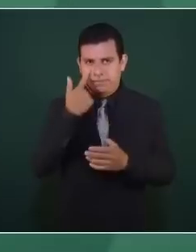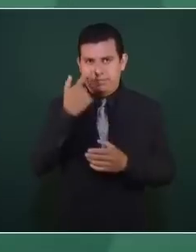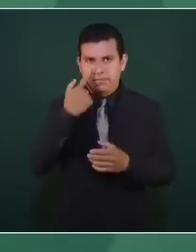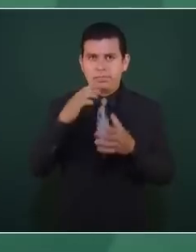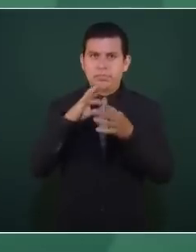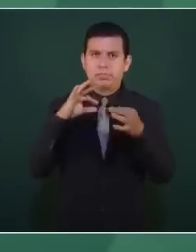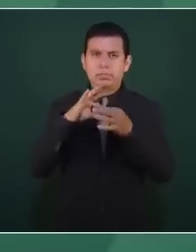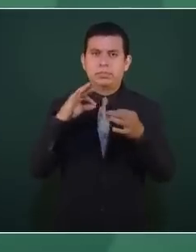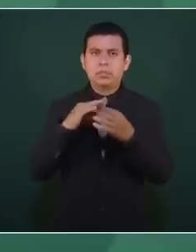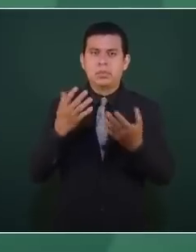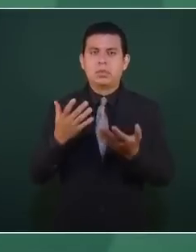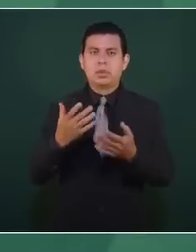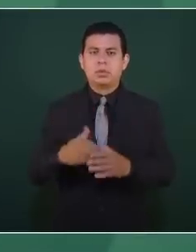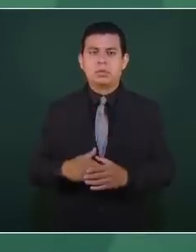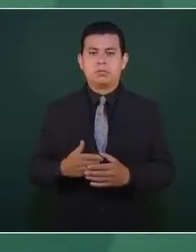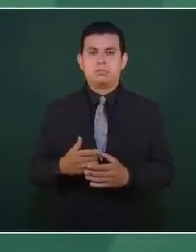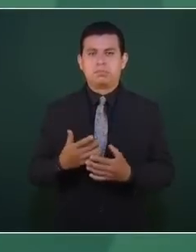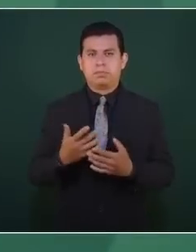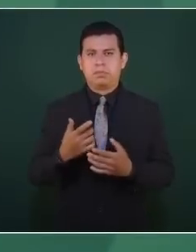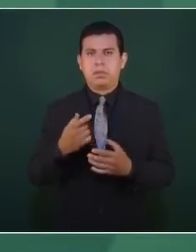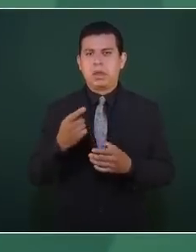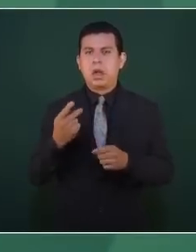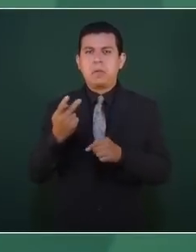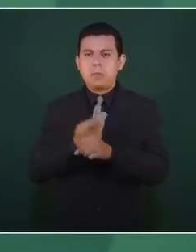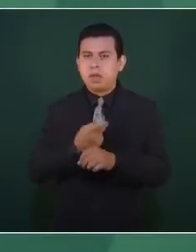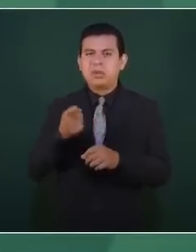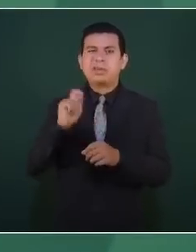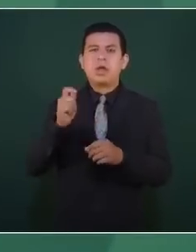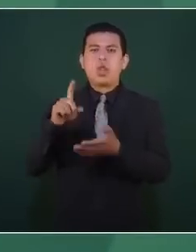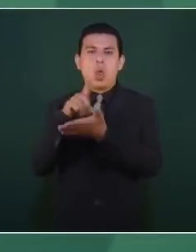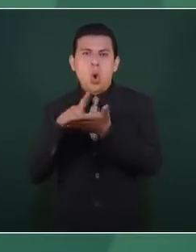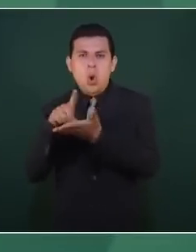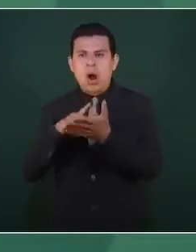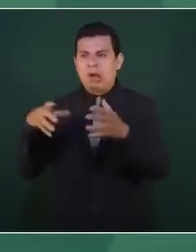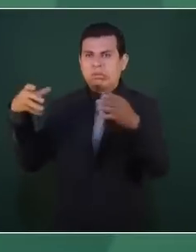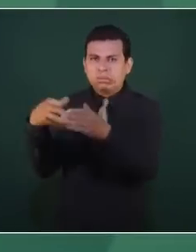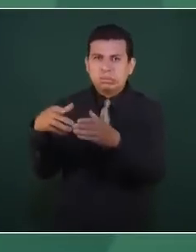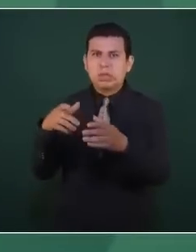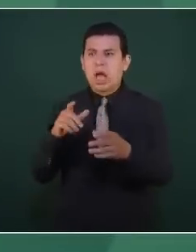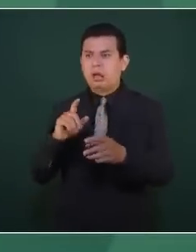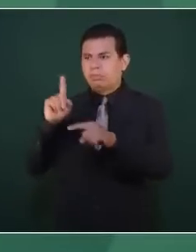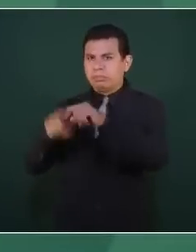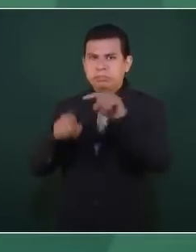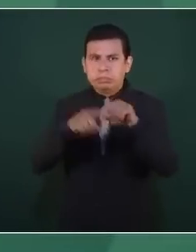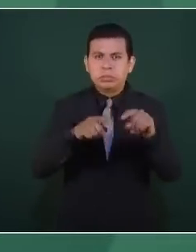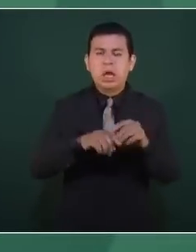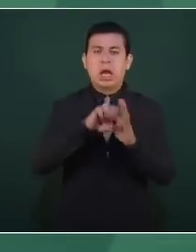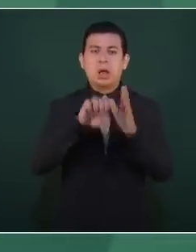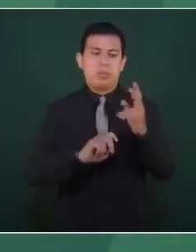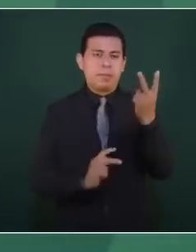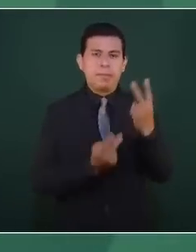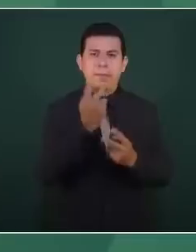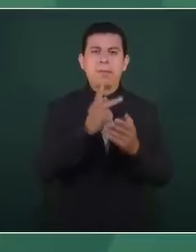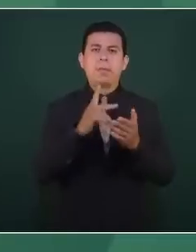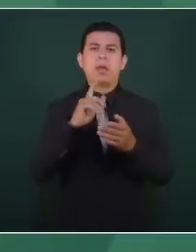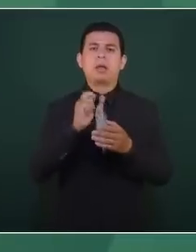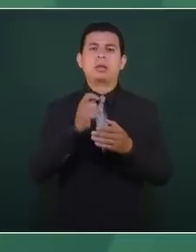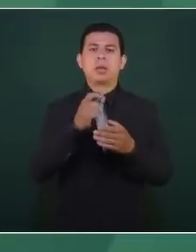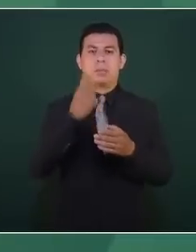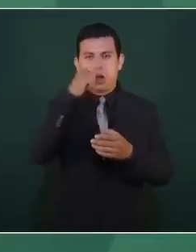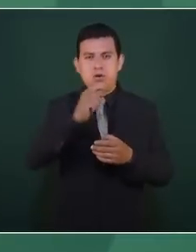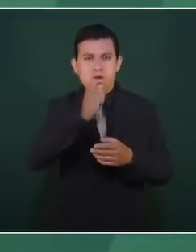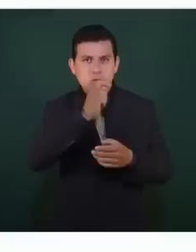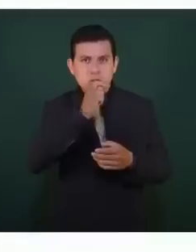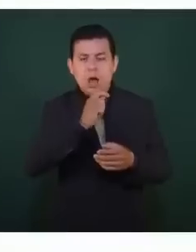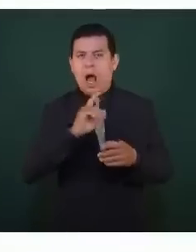del combate contra la delincuencia organizada, tenemos la destrucción de plantíos como más relevante.